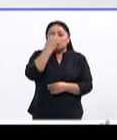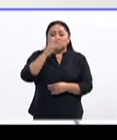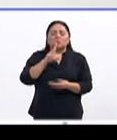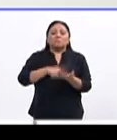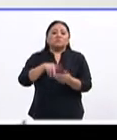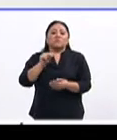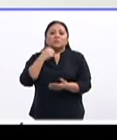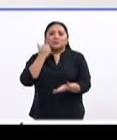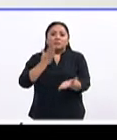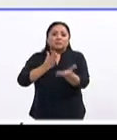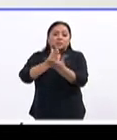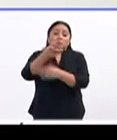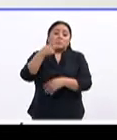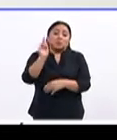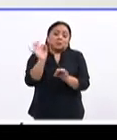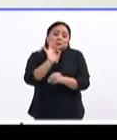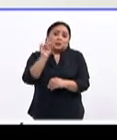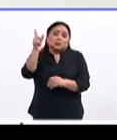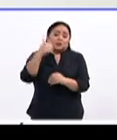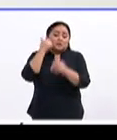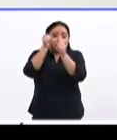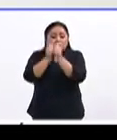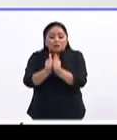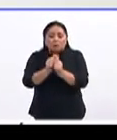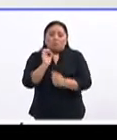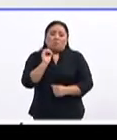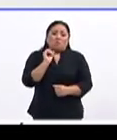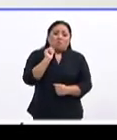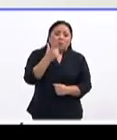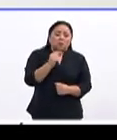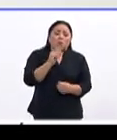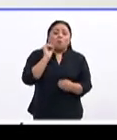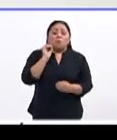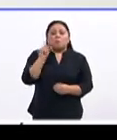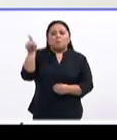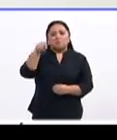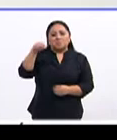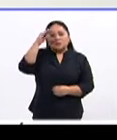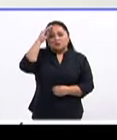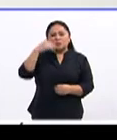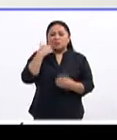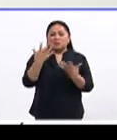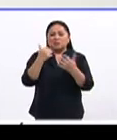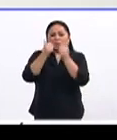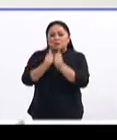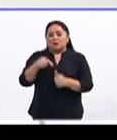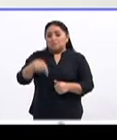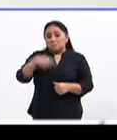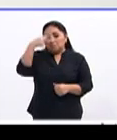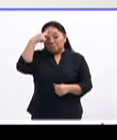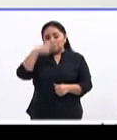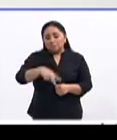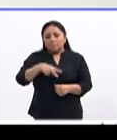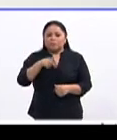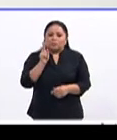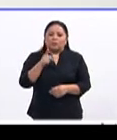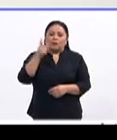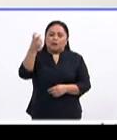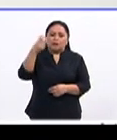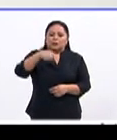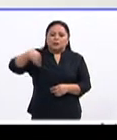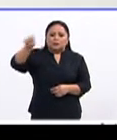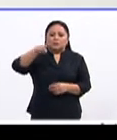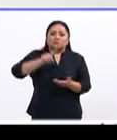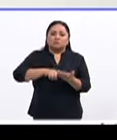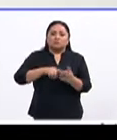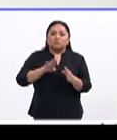embargo, si se deciden quedarse o por alguna razón se determine que se van a quedar en México, es ahí